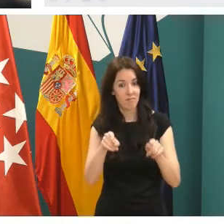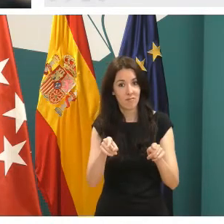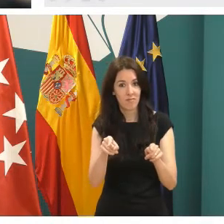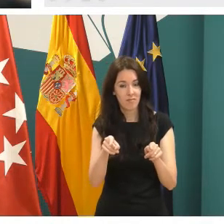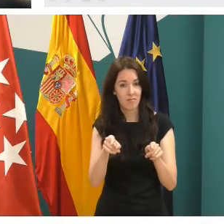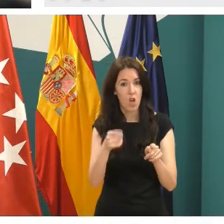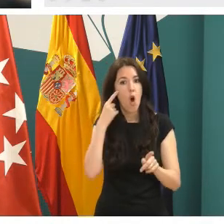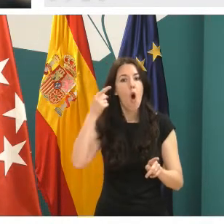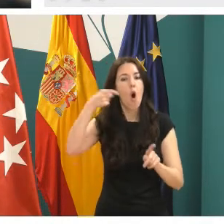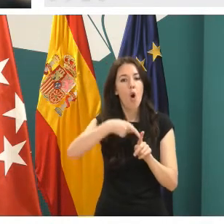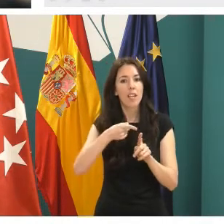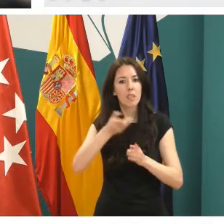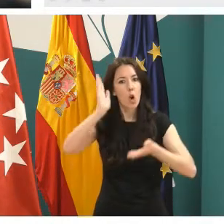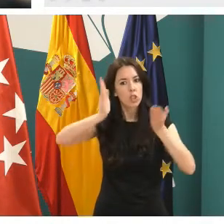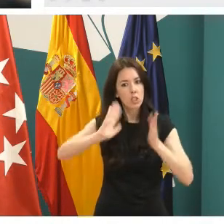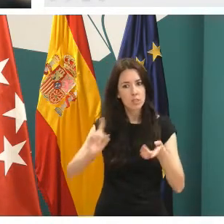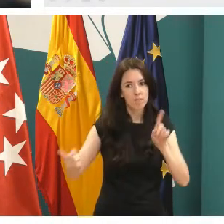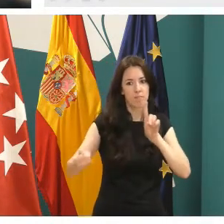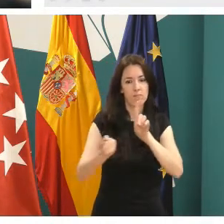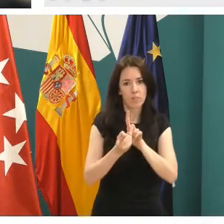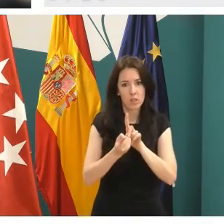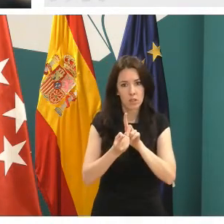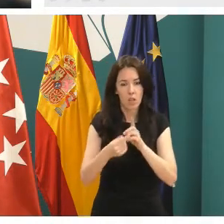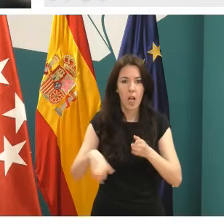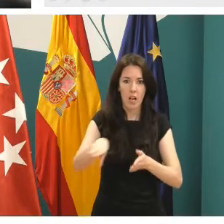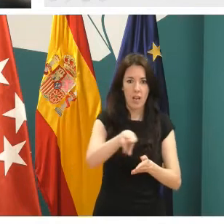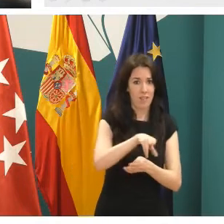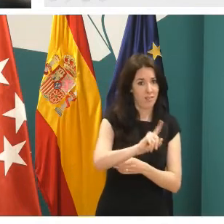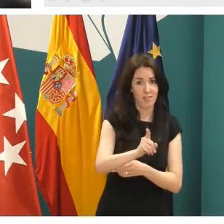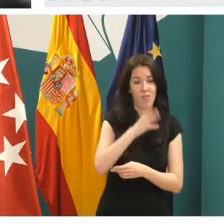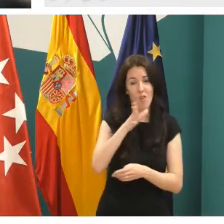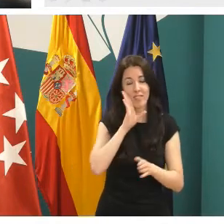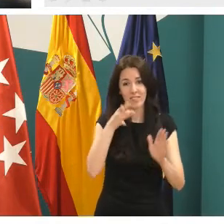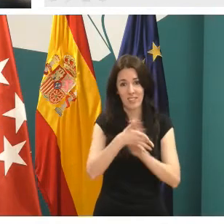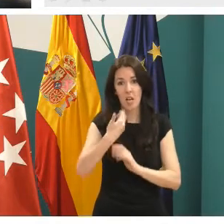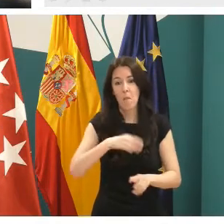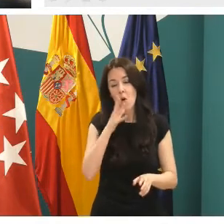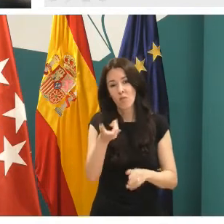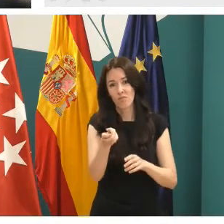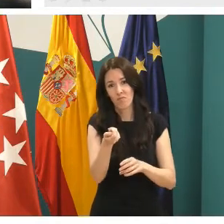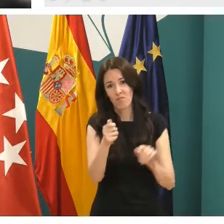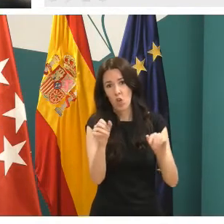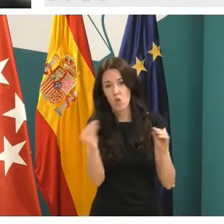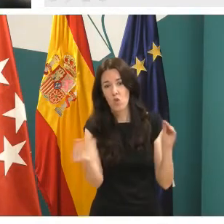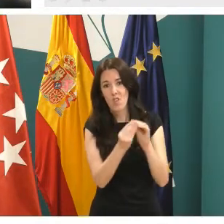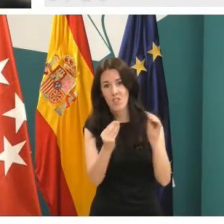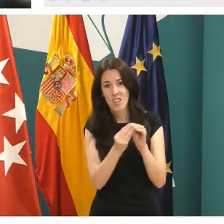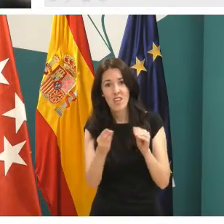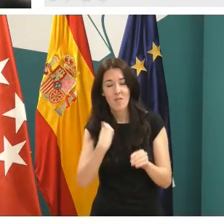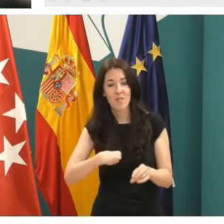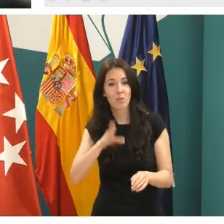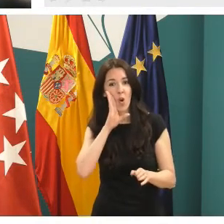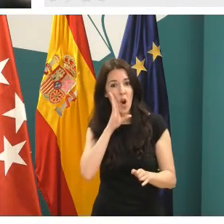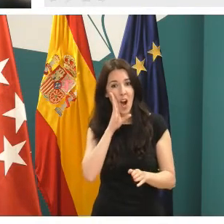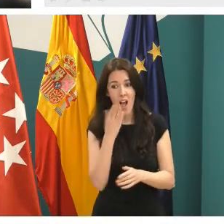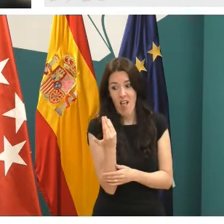evidentemente, los objetivos de intervención, que no los volveré a comentar porque de alguna manera coinciden plenamente con los que ha comentado